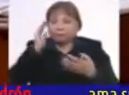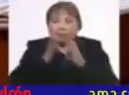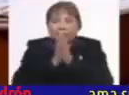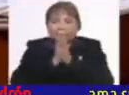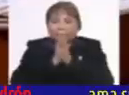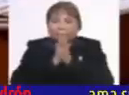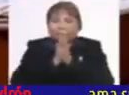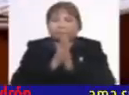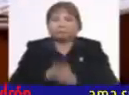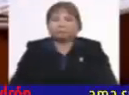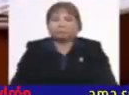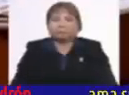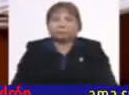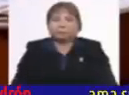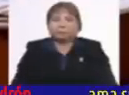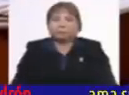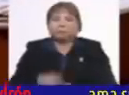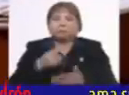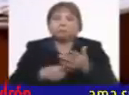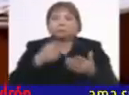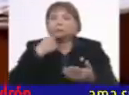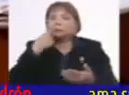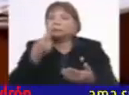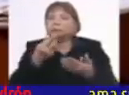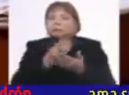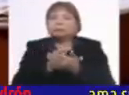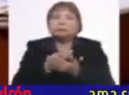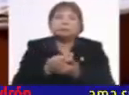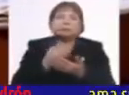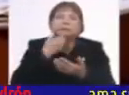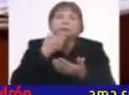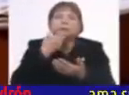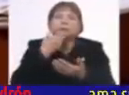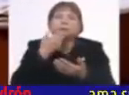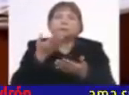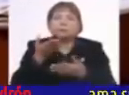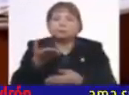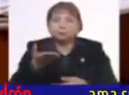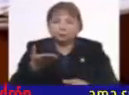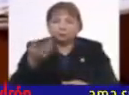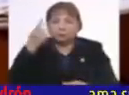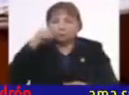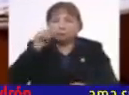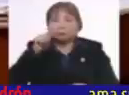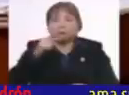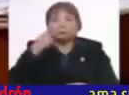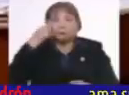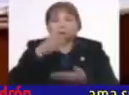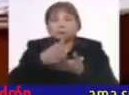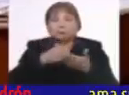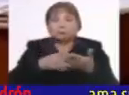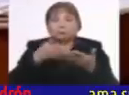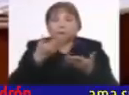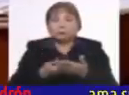favor qué fue lo que le motivó a usted o quiénes nos lo invitó para que pudiera ser parte